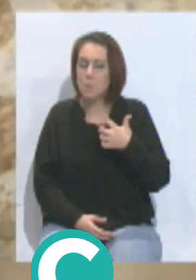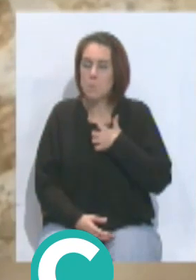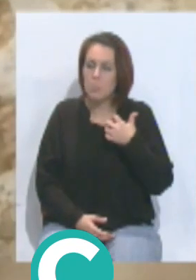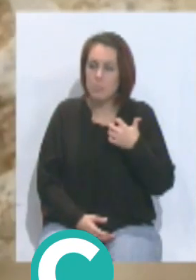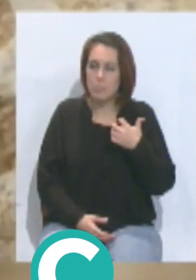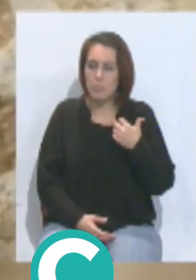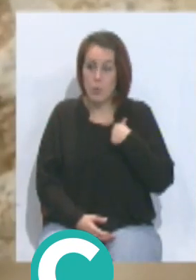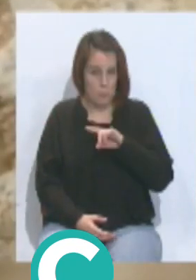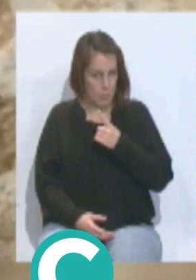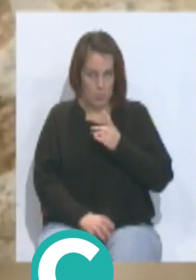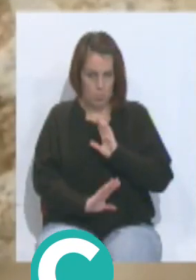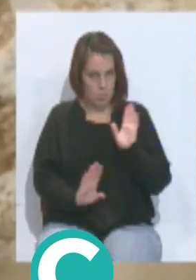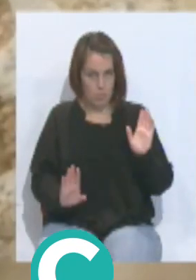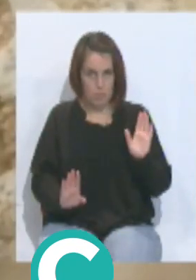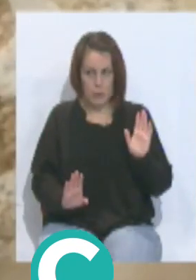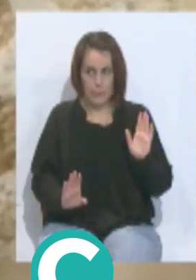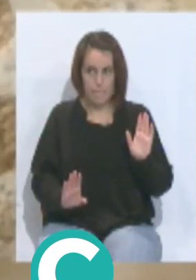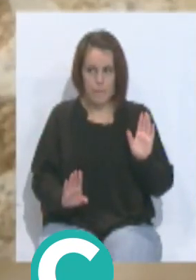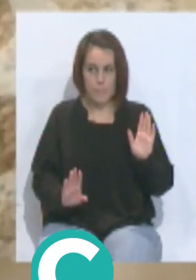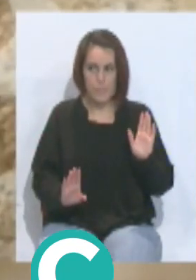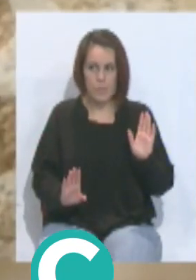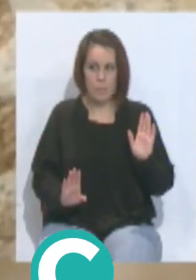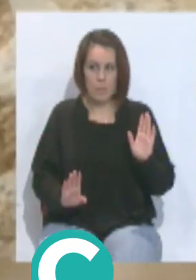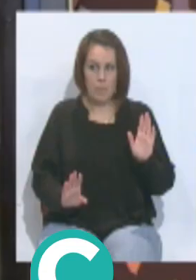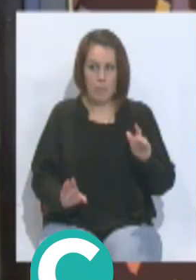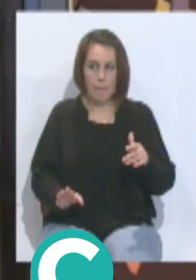Y me meto yo en primero. ¿Vale?